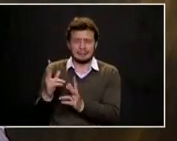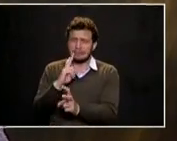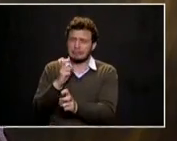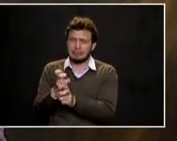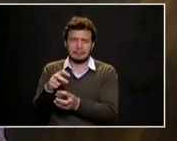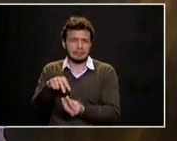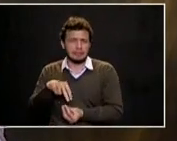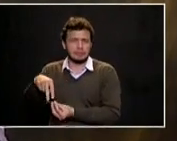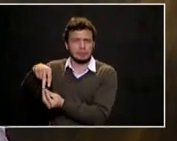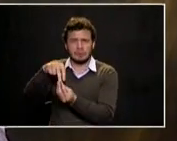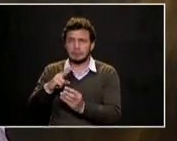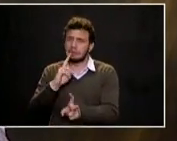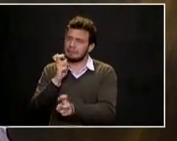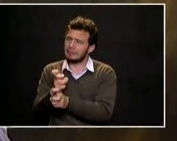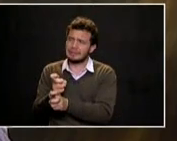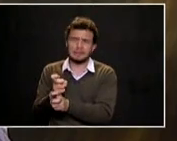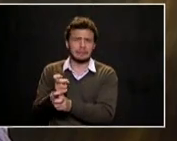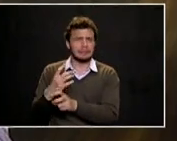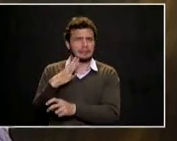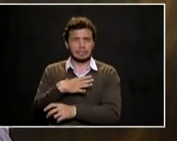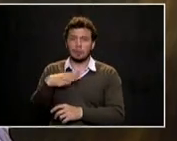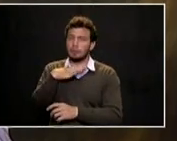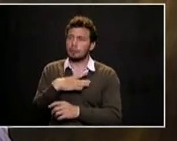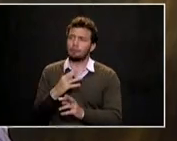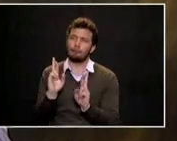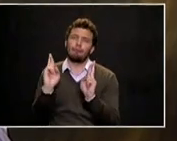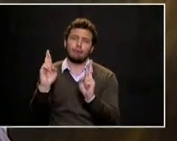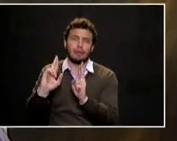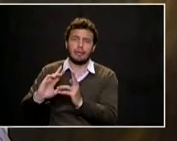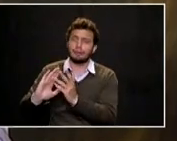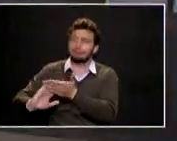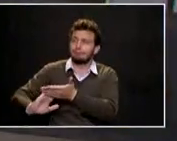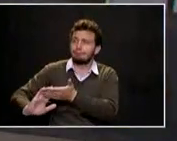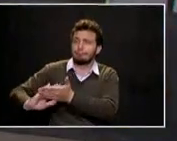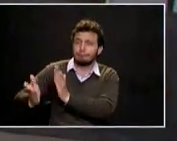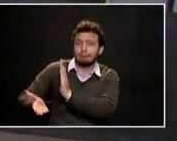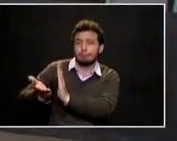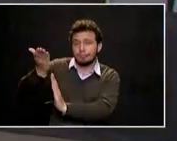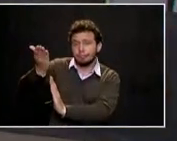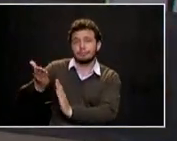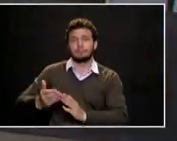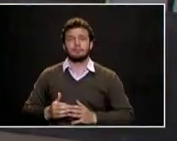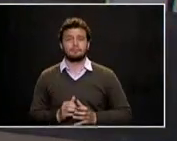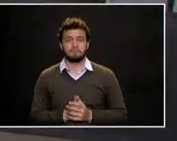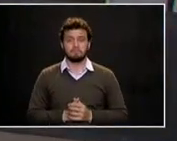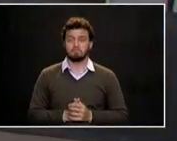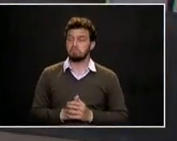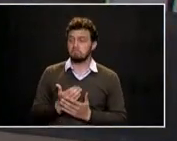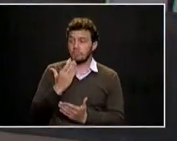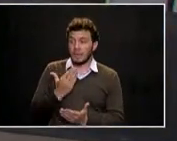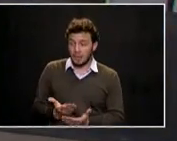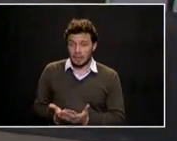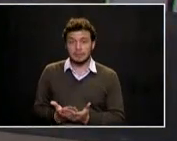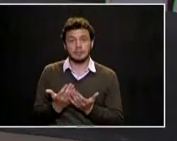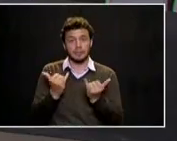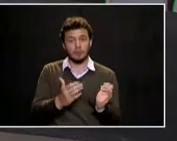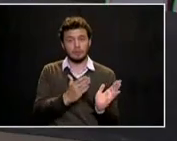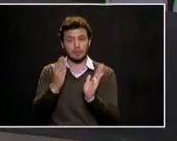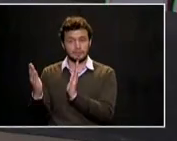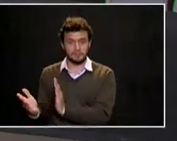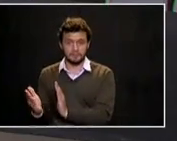maluco y esperemos que se solucione rápidamente la situación de ellos. Muchas gracias. Candidato, el turno para Juan Carlos